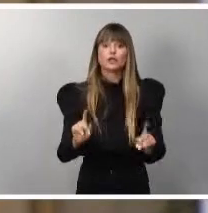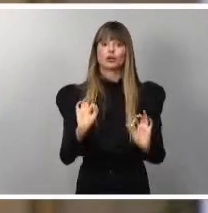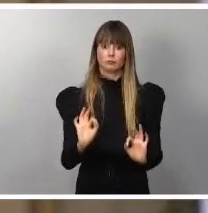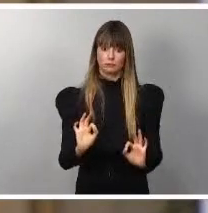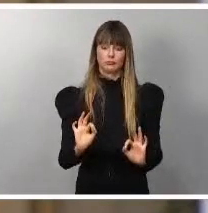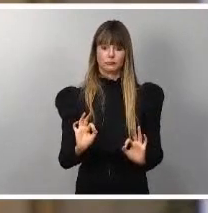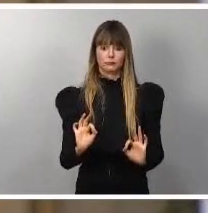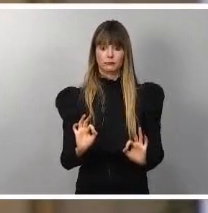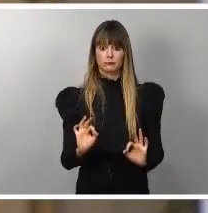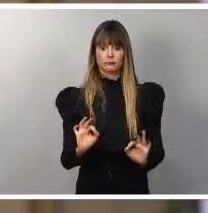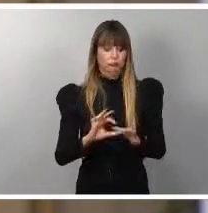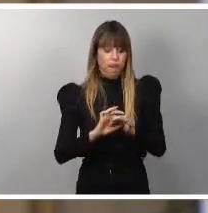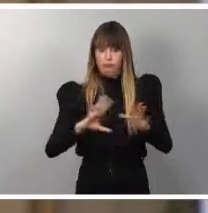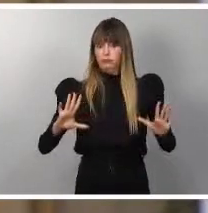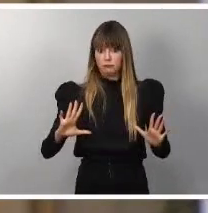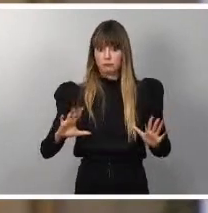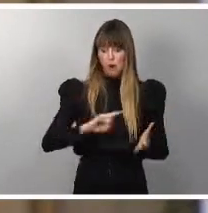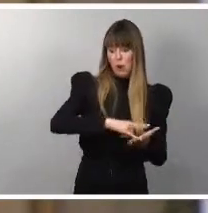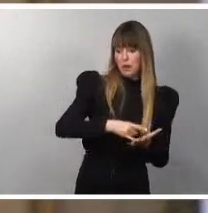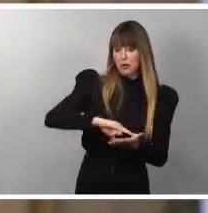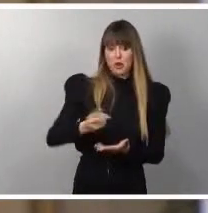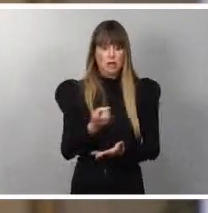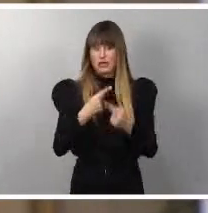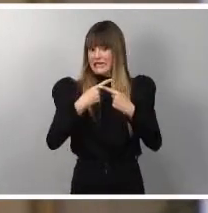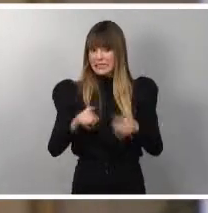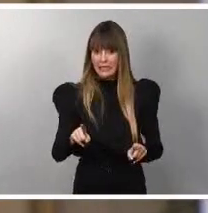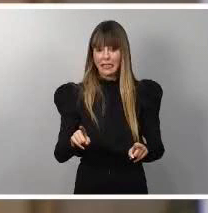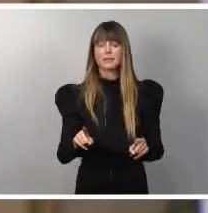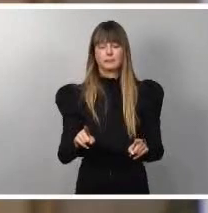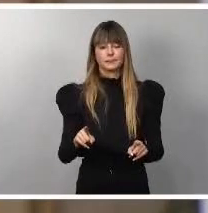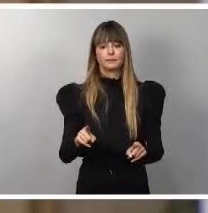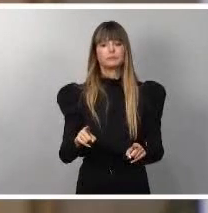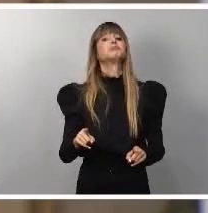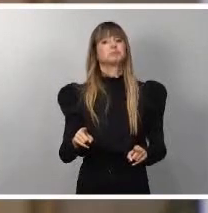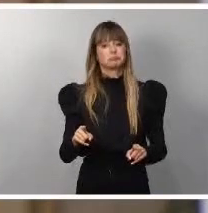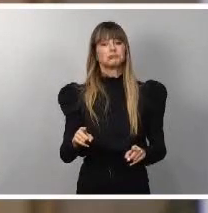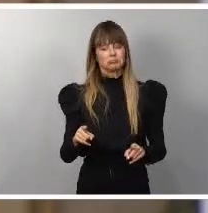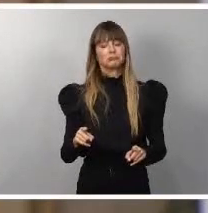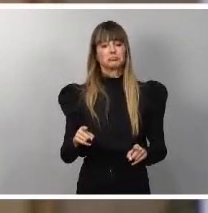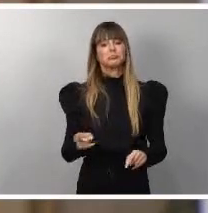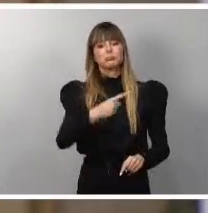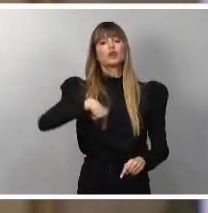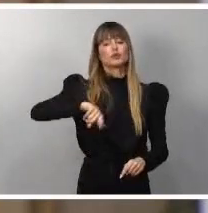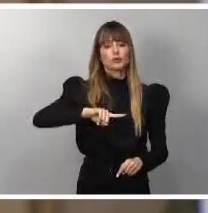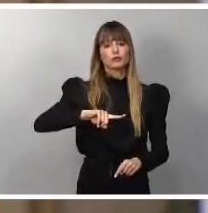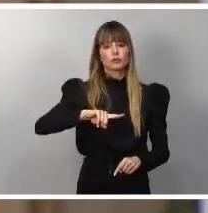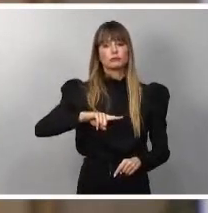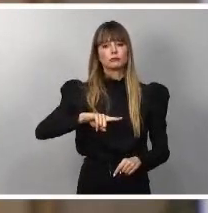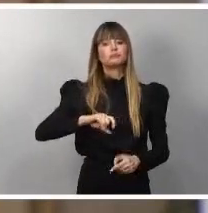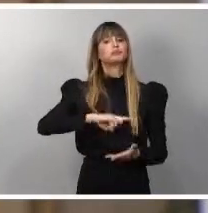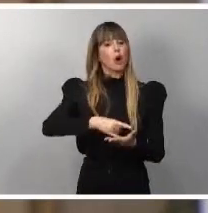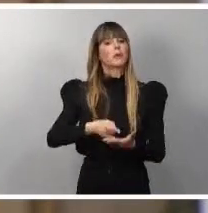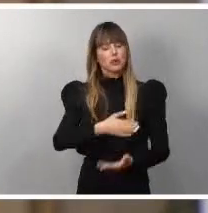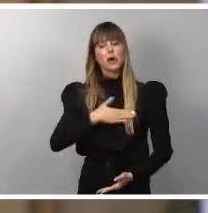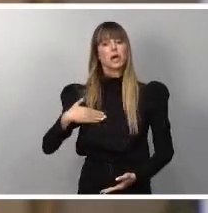tiene nada que ver una operación con otra. Por tanto, estamos dispuestos y abiertos a que efectivamente se plantee esa operación por